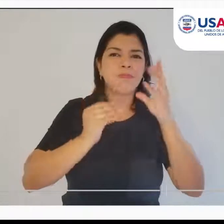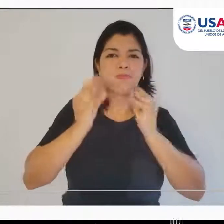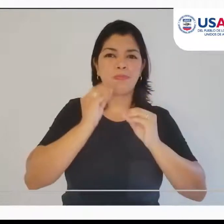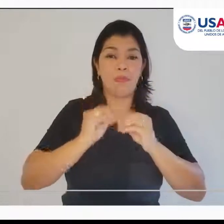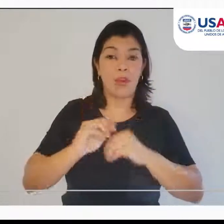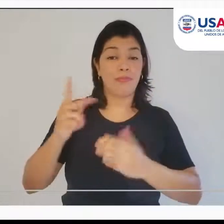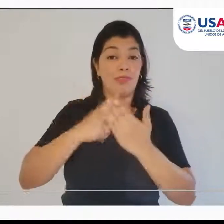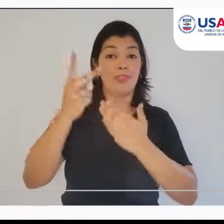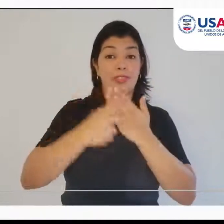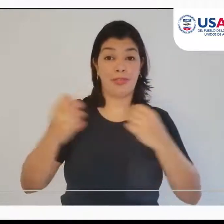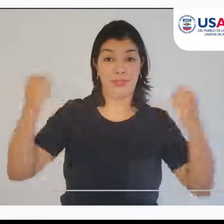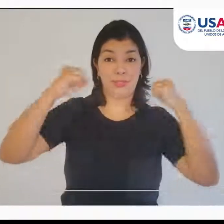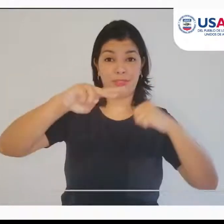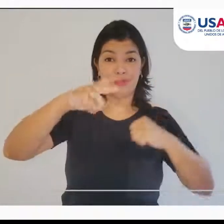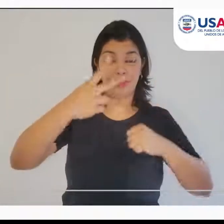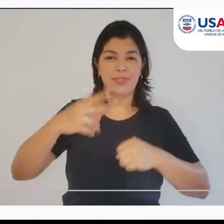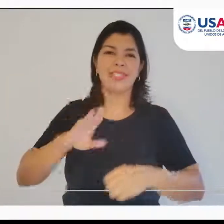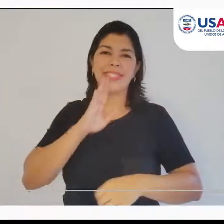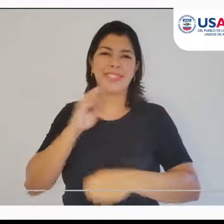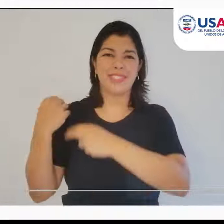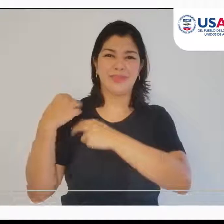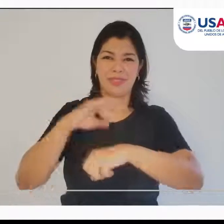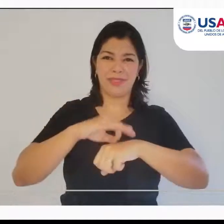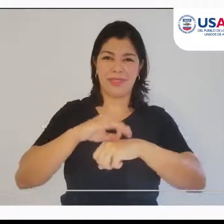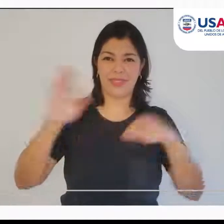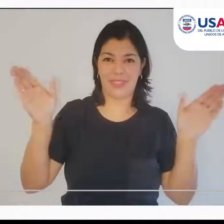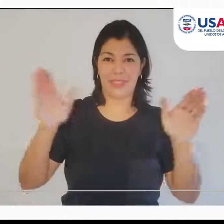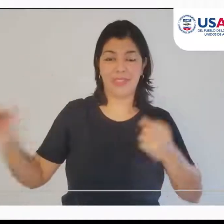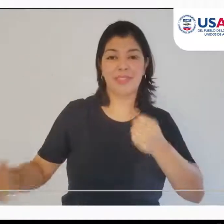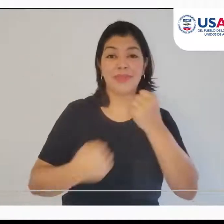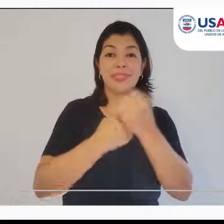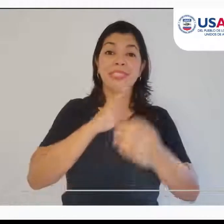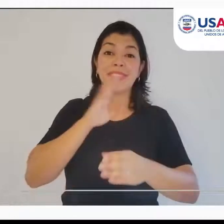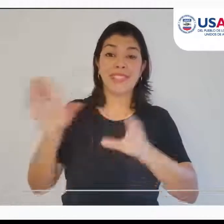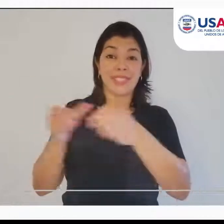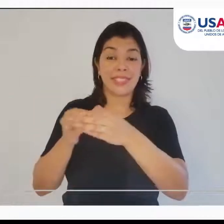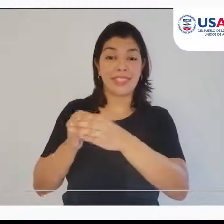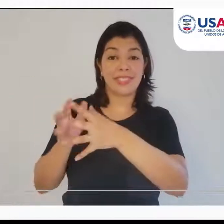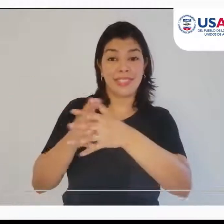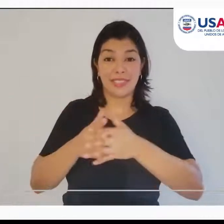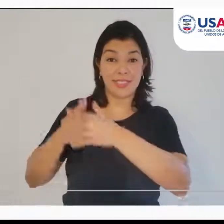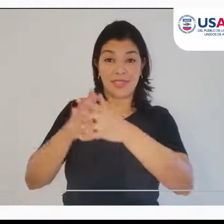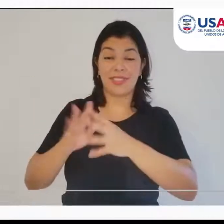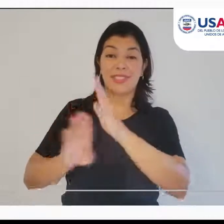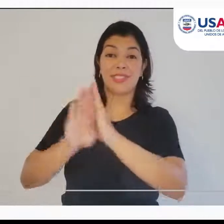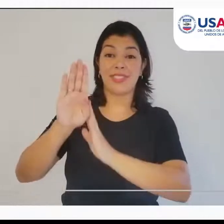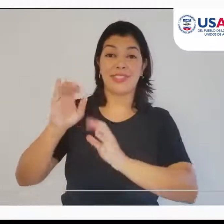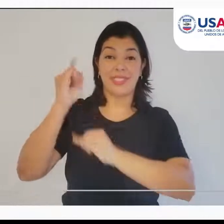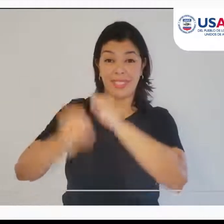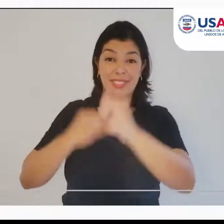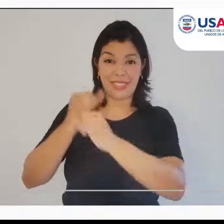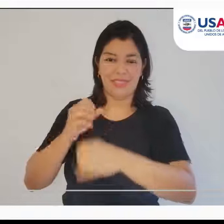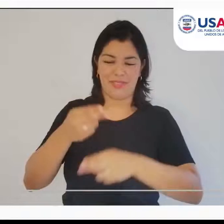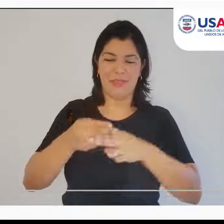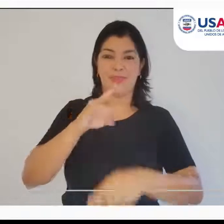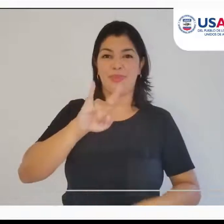historias cómo el proyecto Sport Power 2, implementado por Arcángeles Fundación, con el apoyo de la Agencia de Estados Unidos para el Desarrollo Internacional,